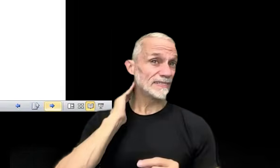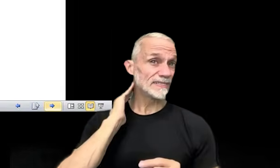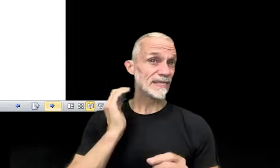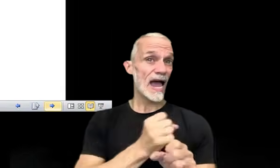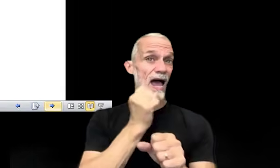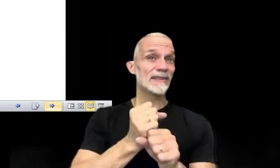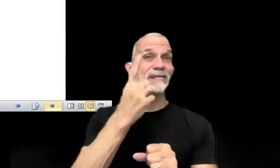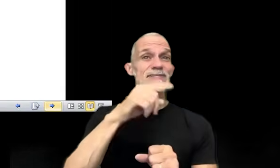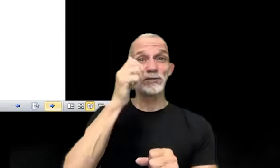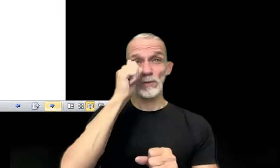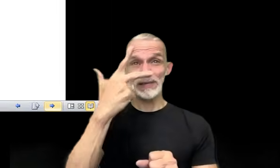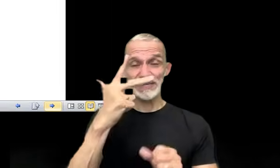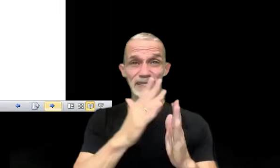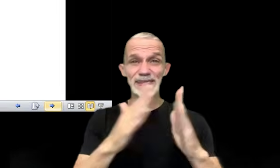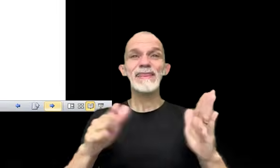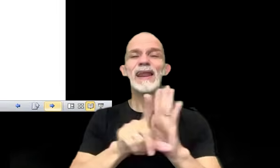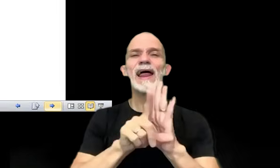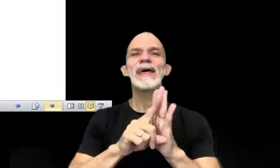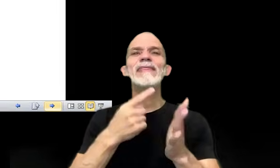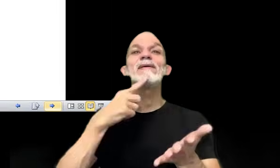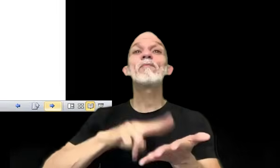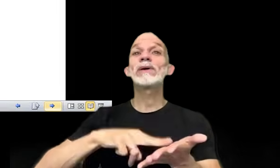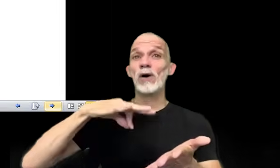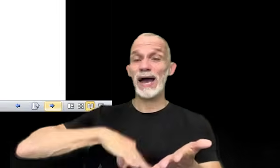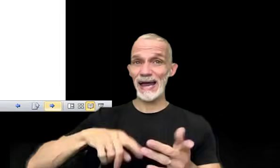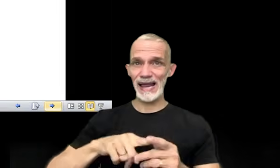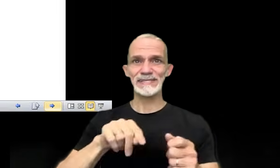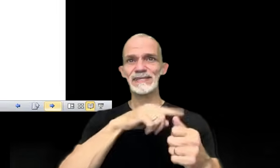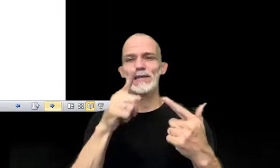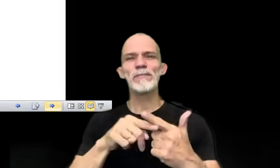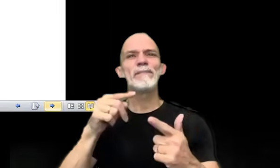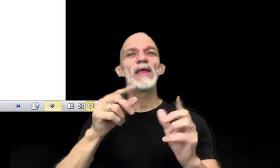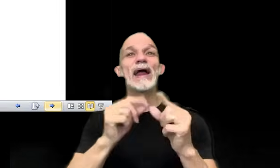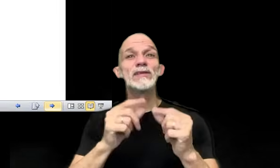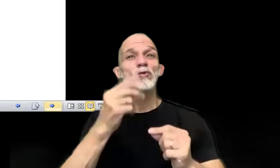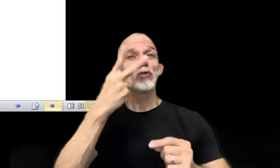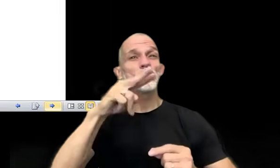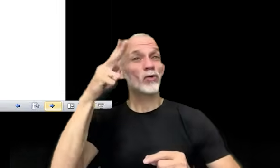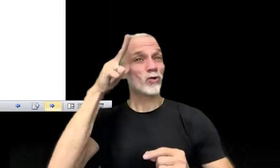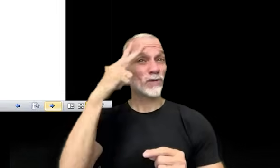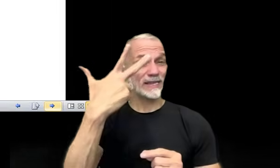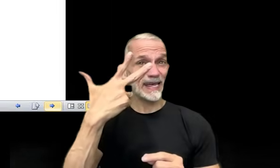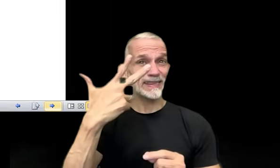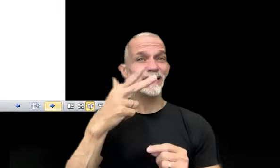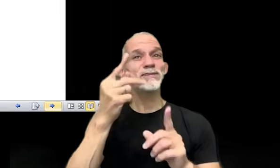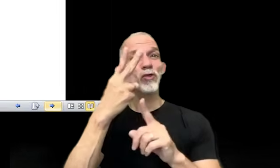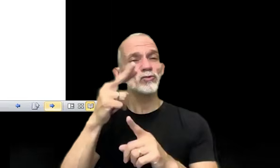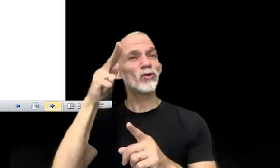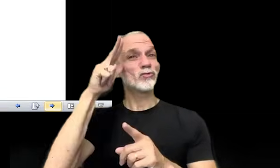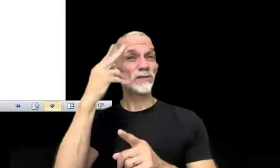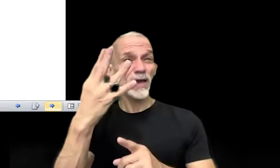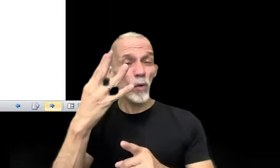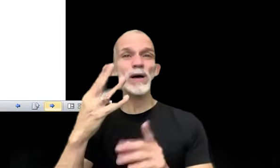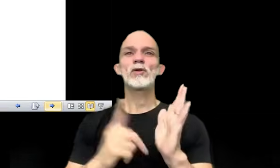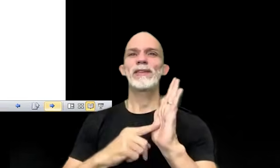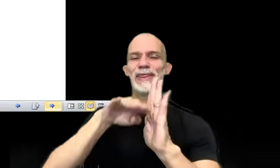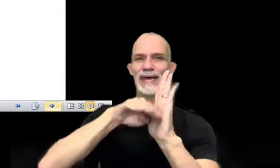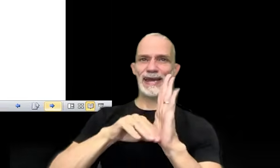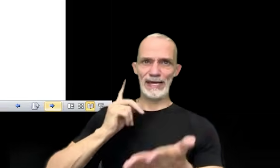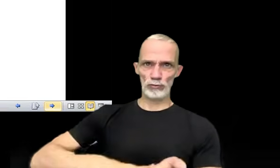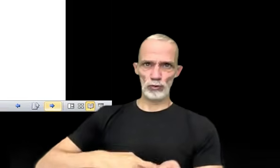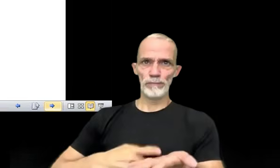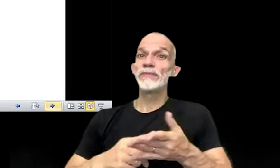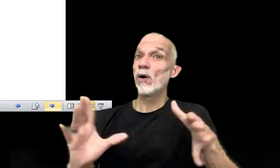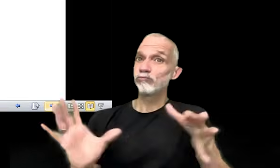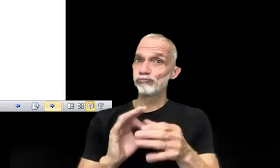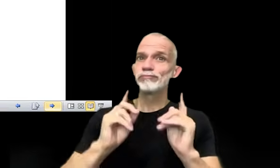116 a 123 de la Ley de Impuesto a las Ganancias y 283 y 284 de su decreto reglamentario, conjuntamente